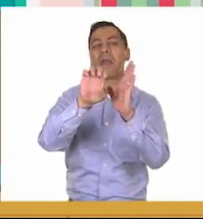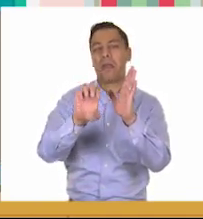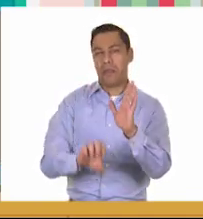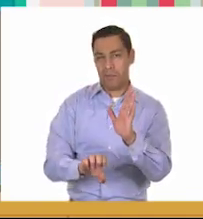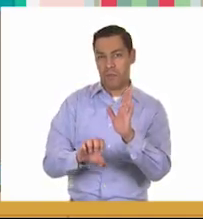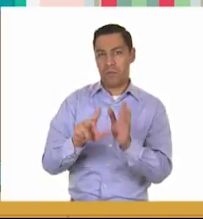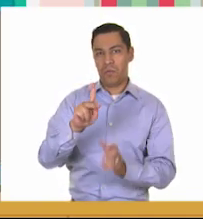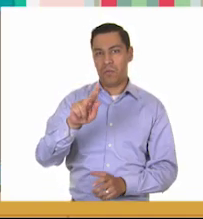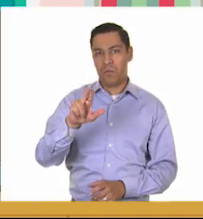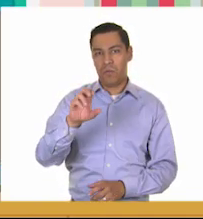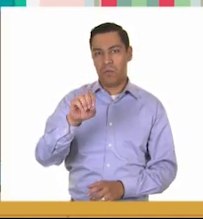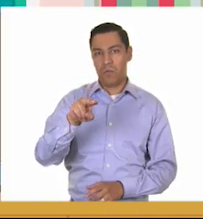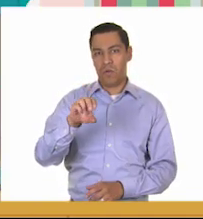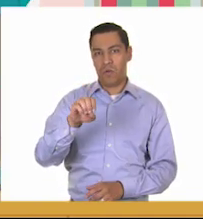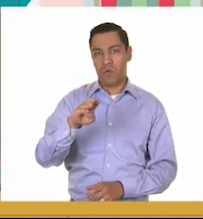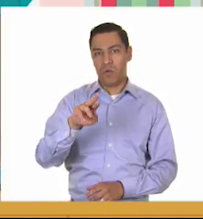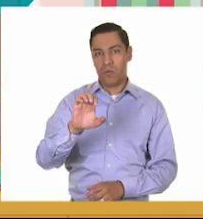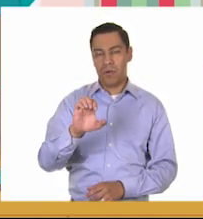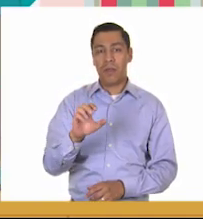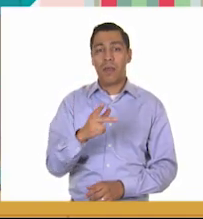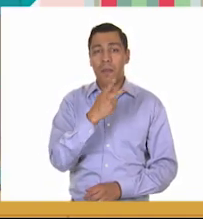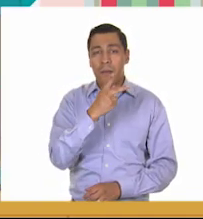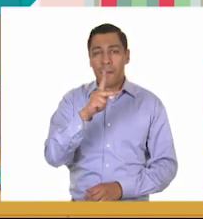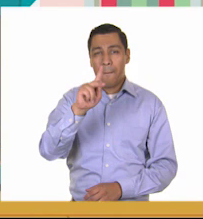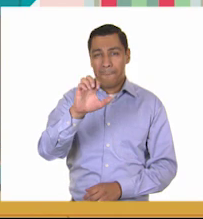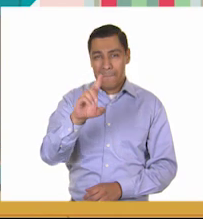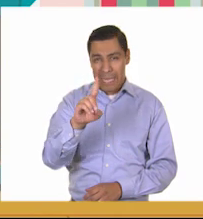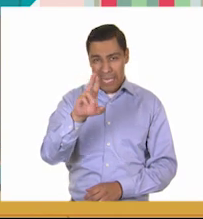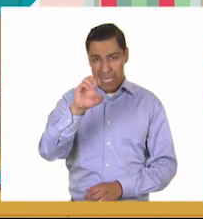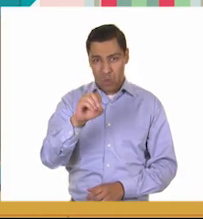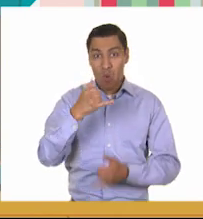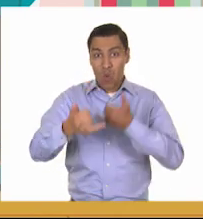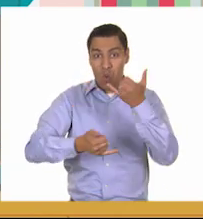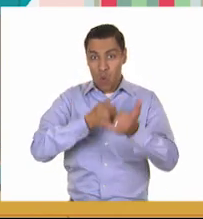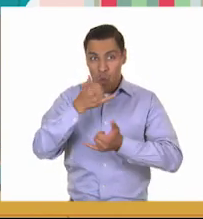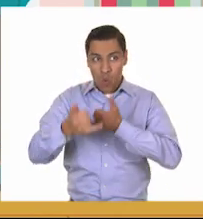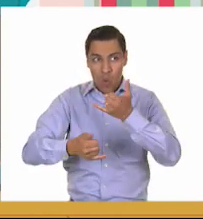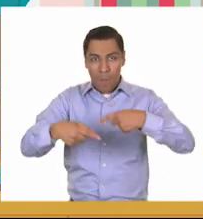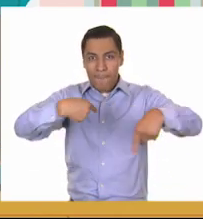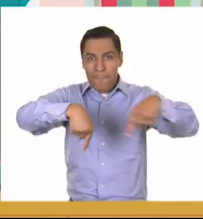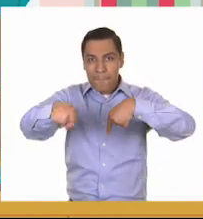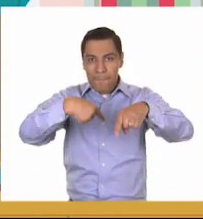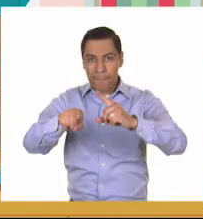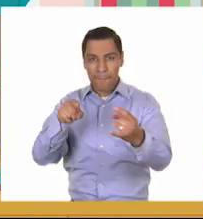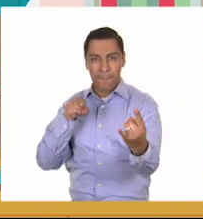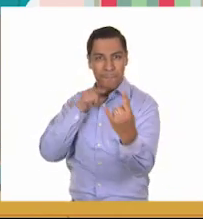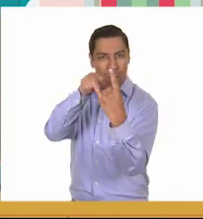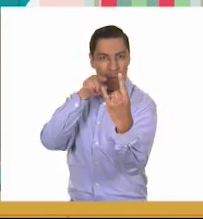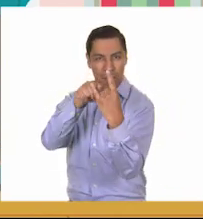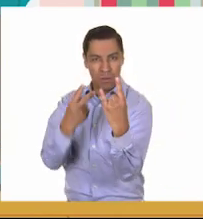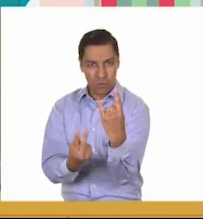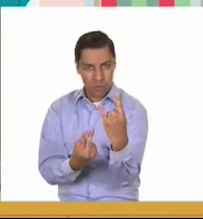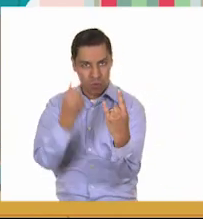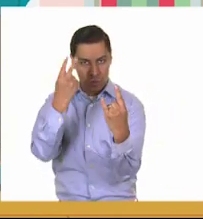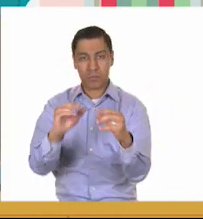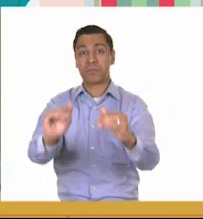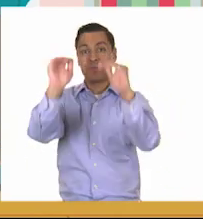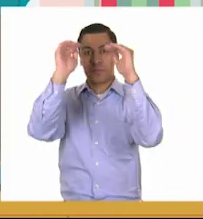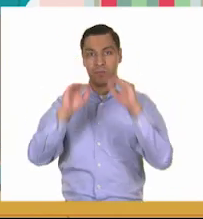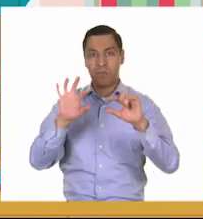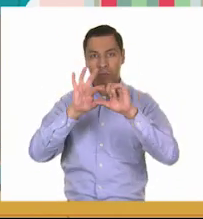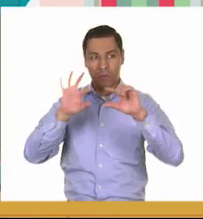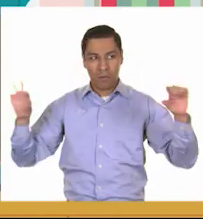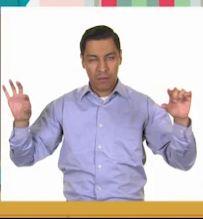pronombre personal es: Pedro jugó un partido el sábado. Él marcó 2 goles. En la segunda oración,